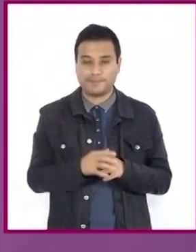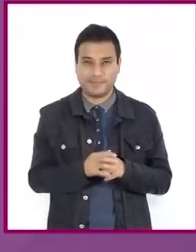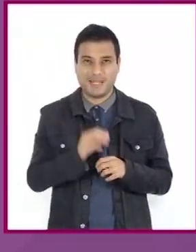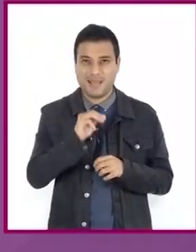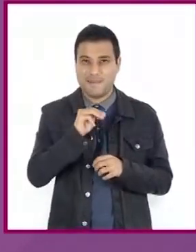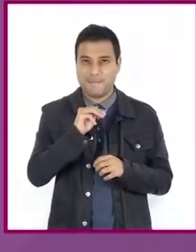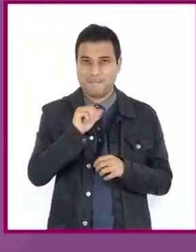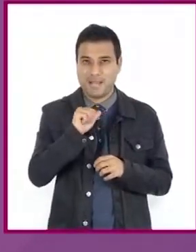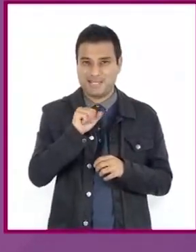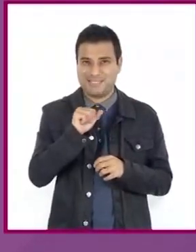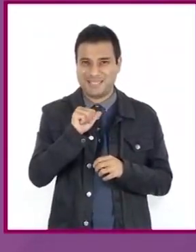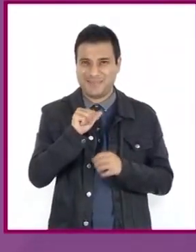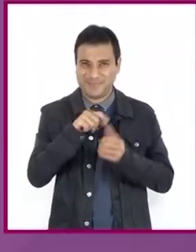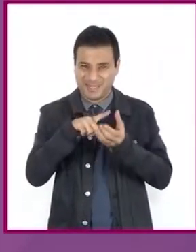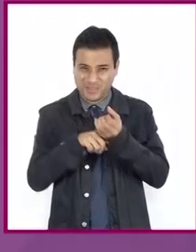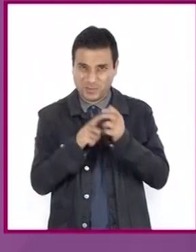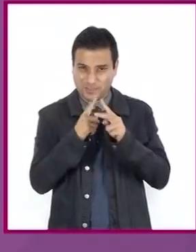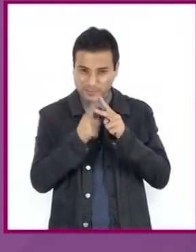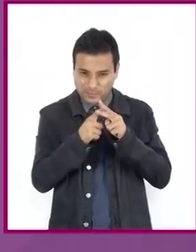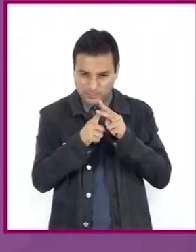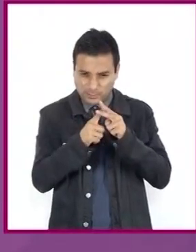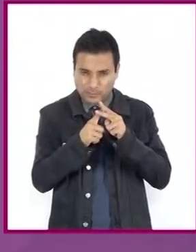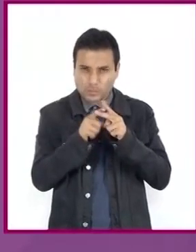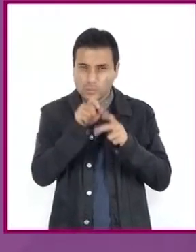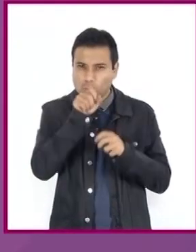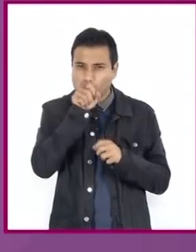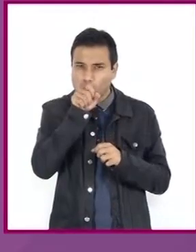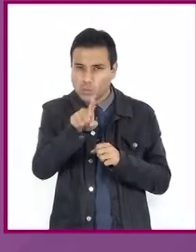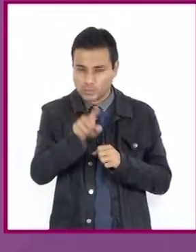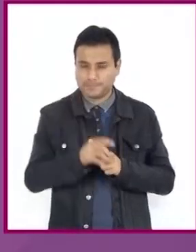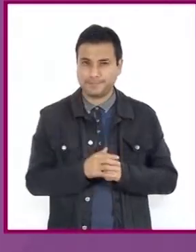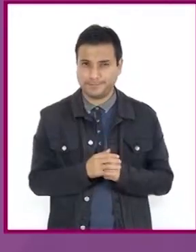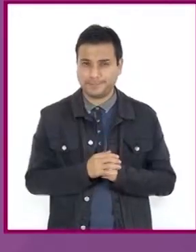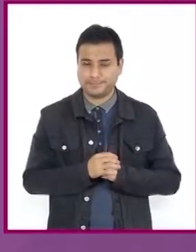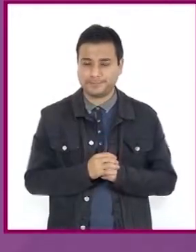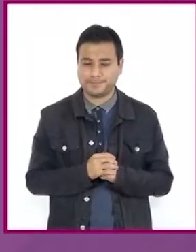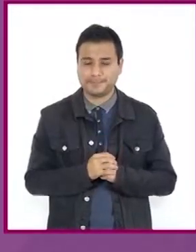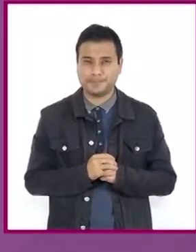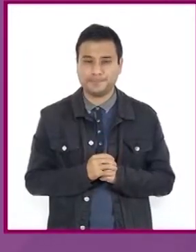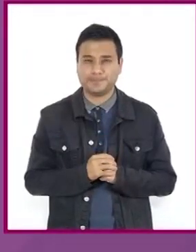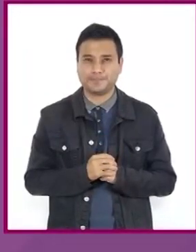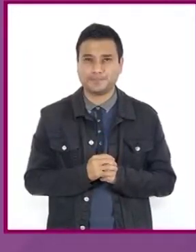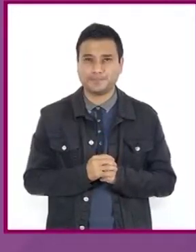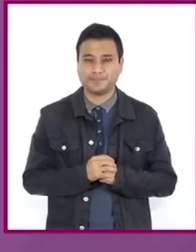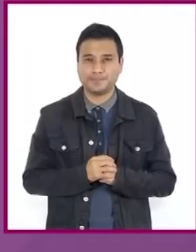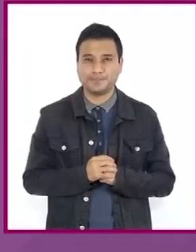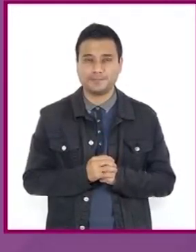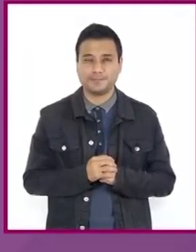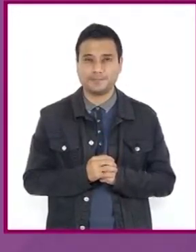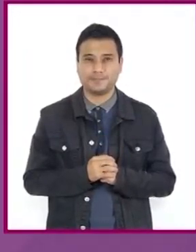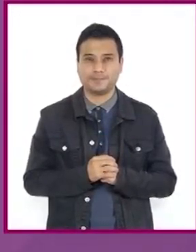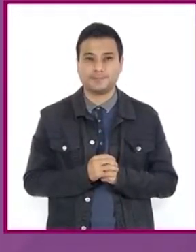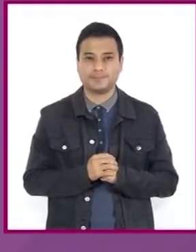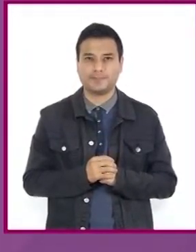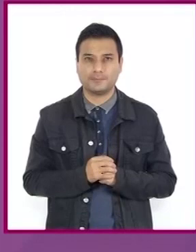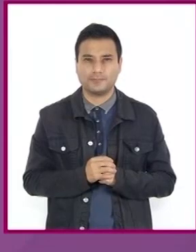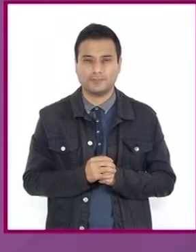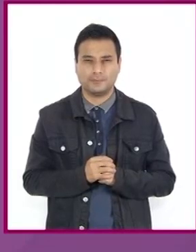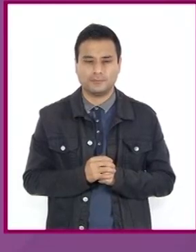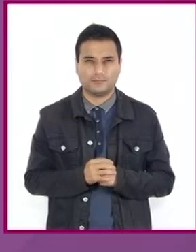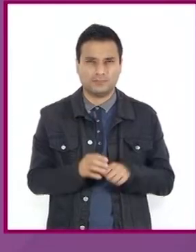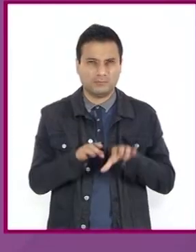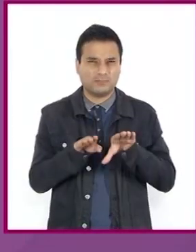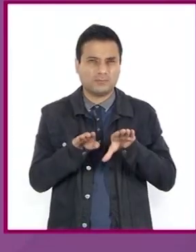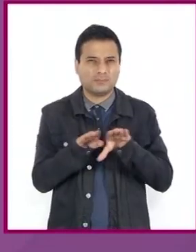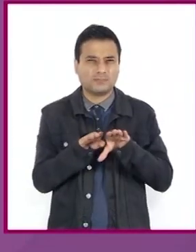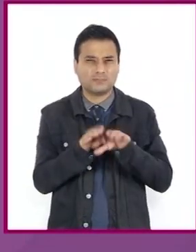que estaban dentro del dispositivo era la misma, antes y después del proceso químico. ¿Habrá alguna forma de representar